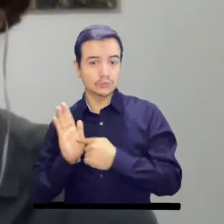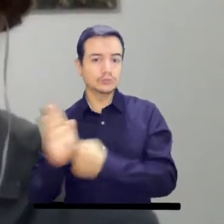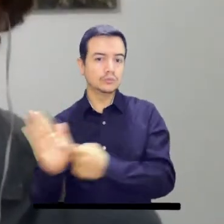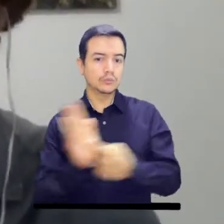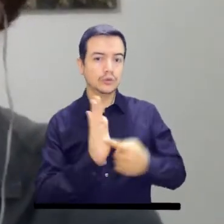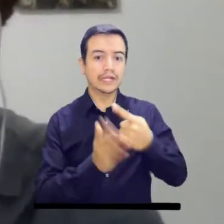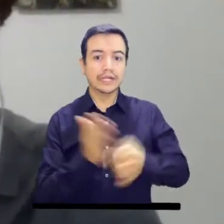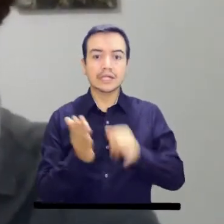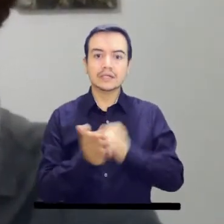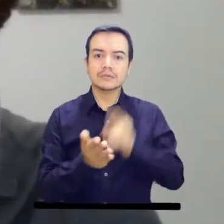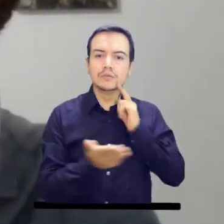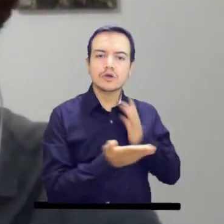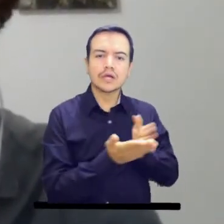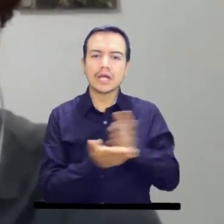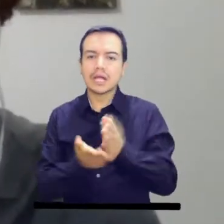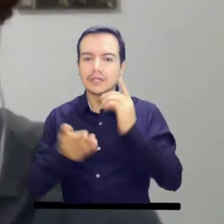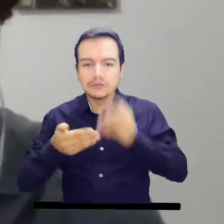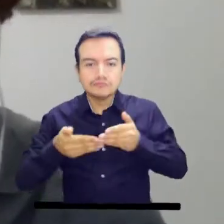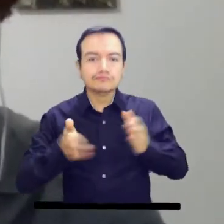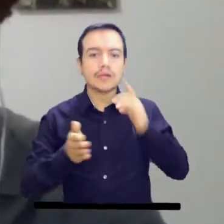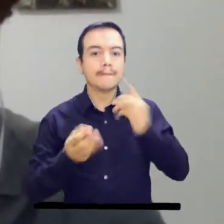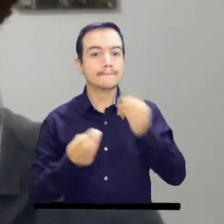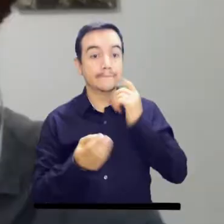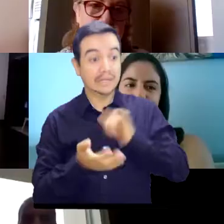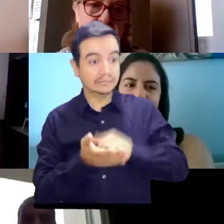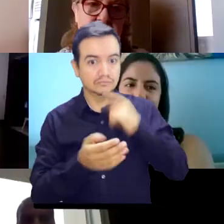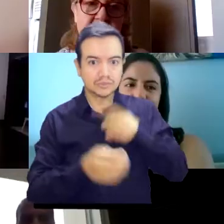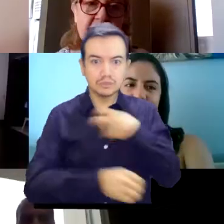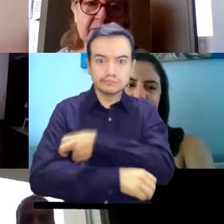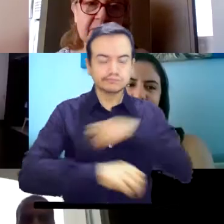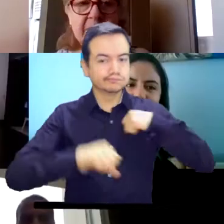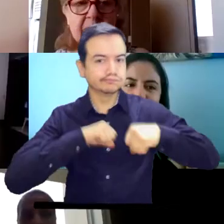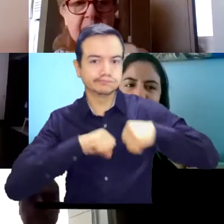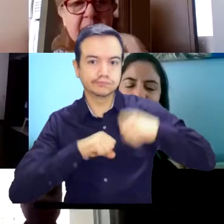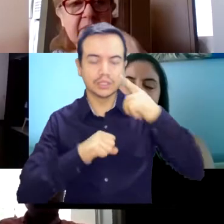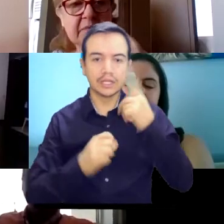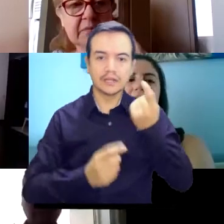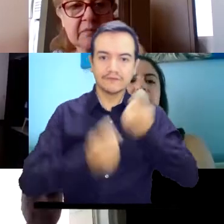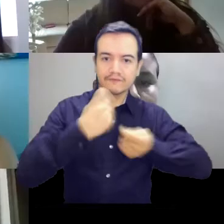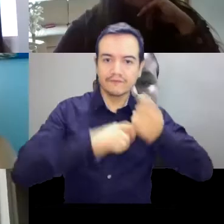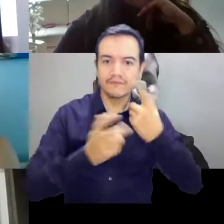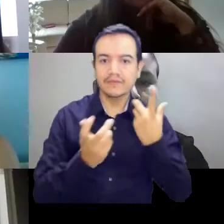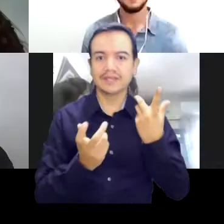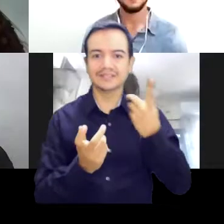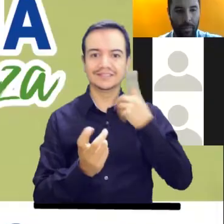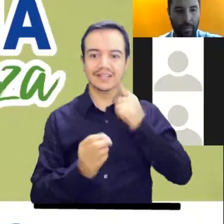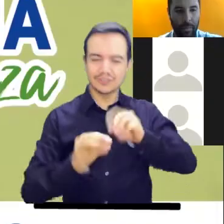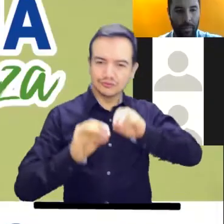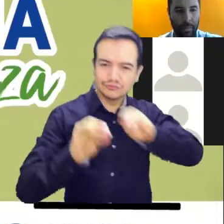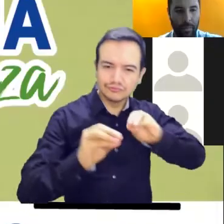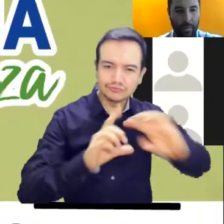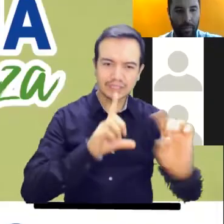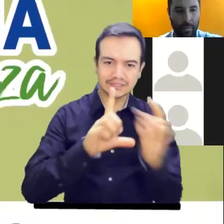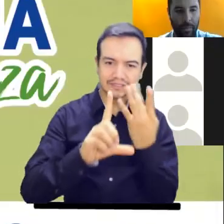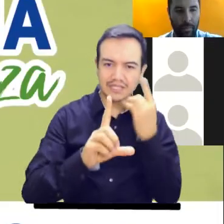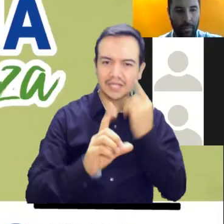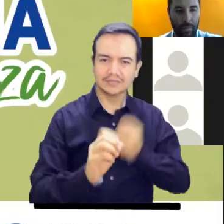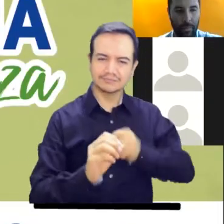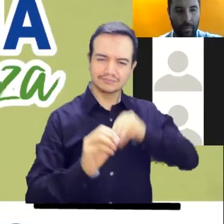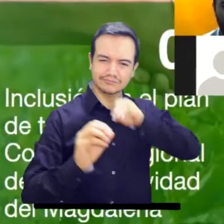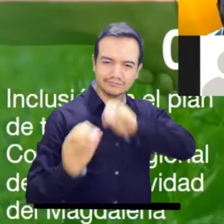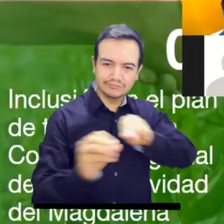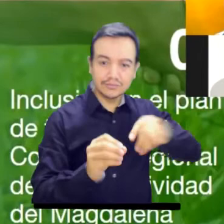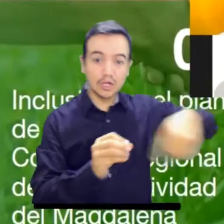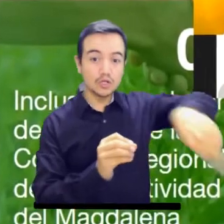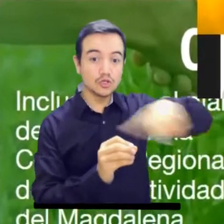oferta académica que pueden ser implementadas para lograr la reactivación de las ventas el trabajo seguro la alfabetización tecnológica y